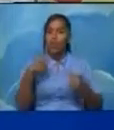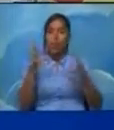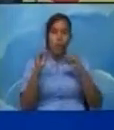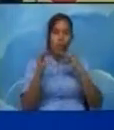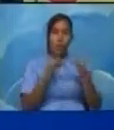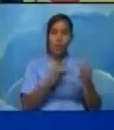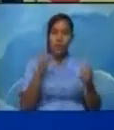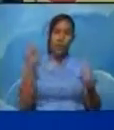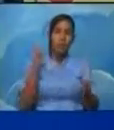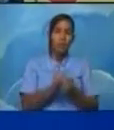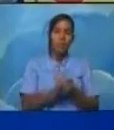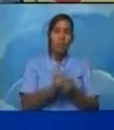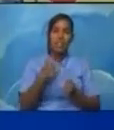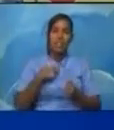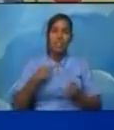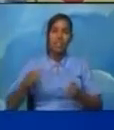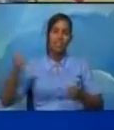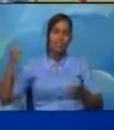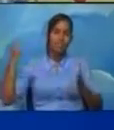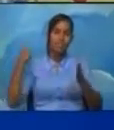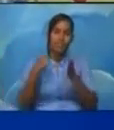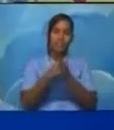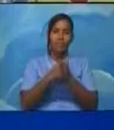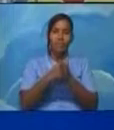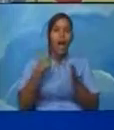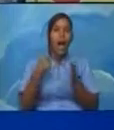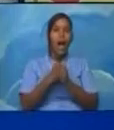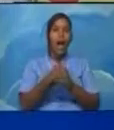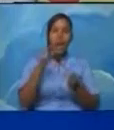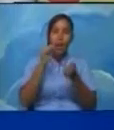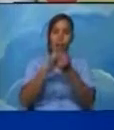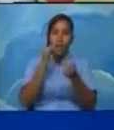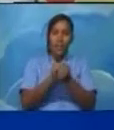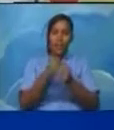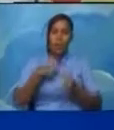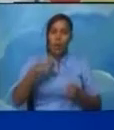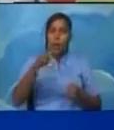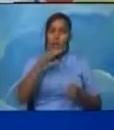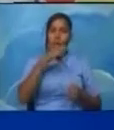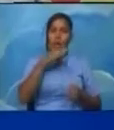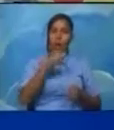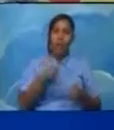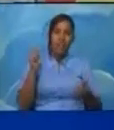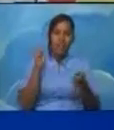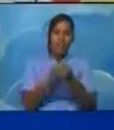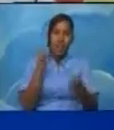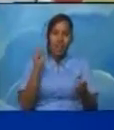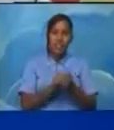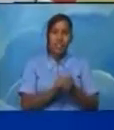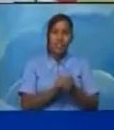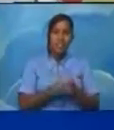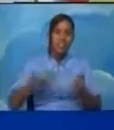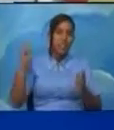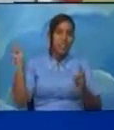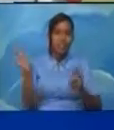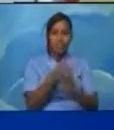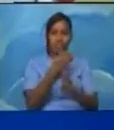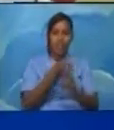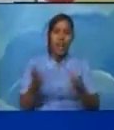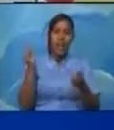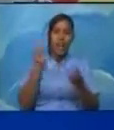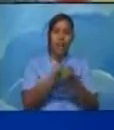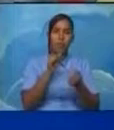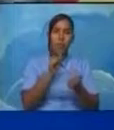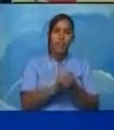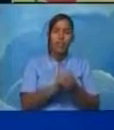piedra, le caía palo a la piedra. Yo le caía palo a la piedra. Le eché una paliza a la